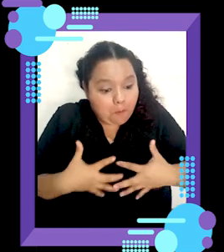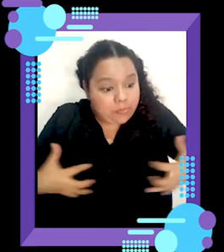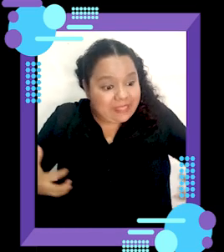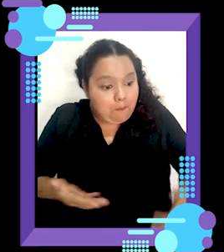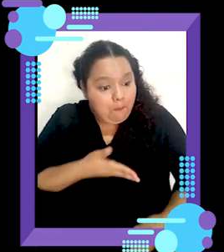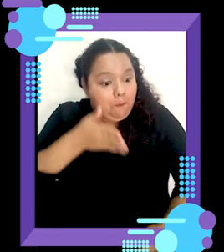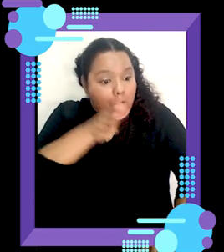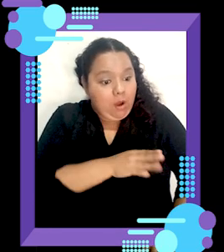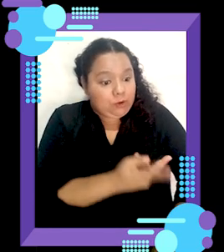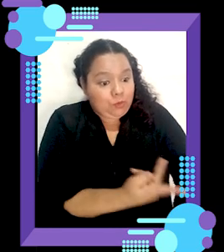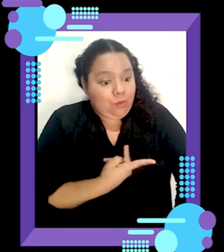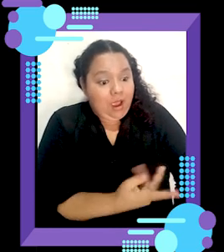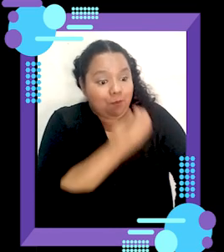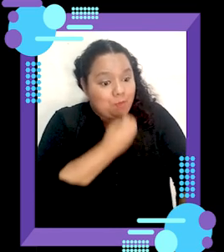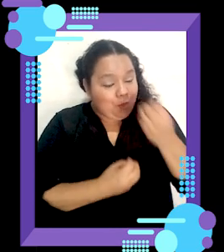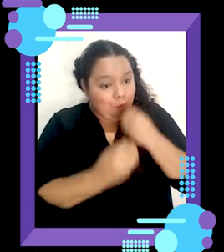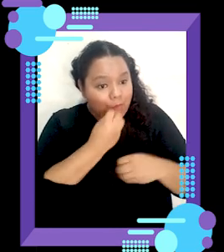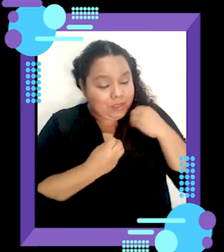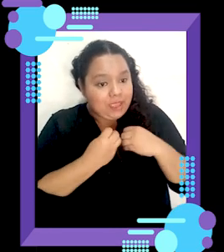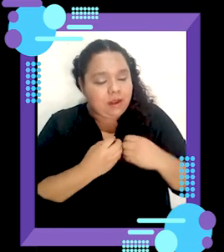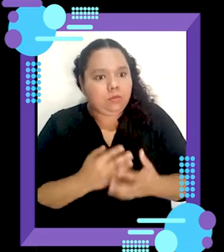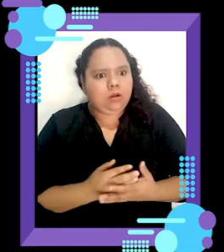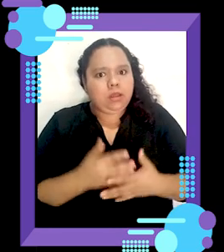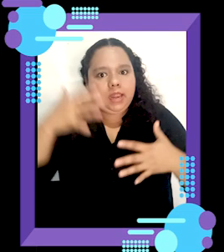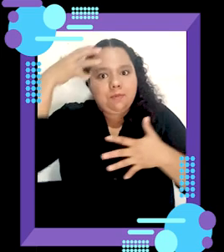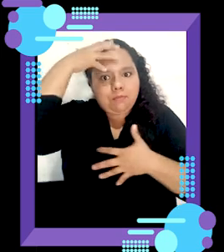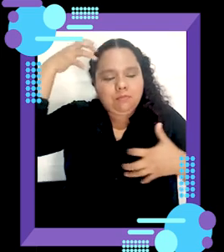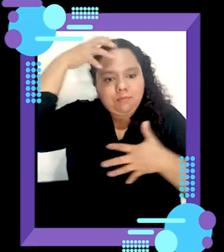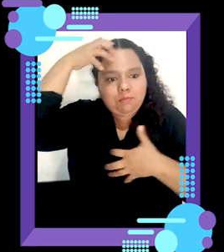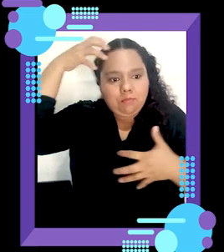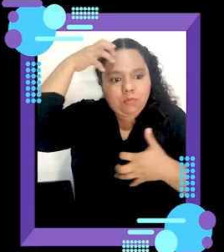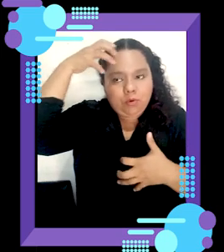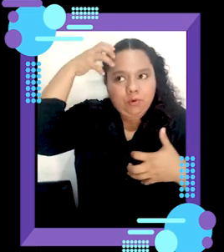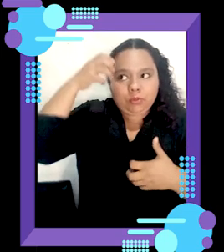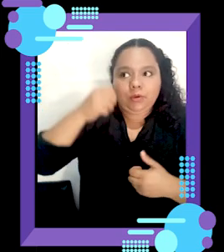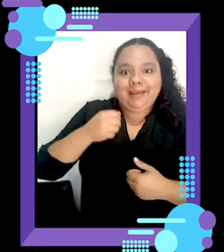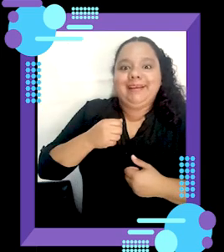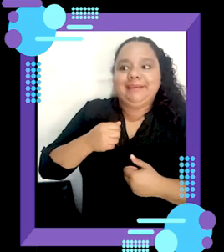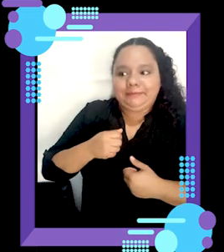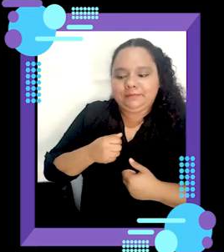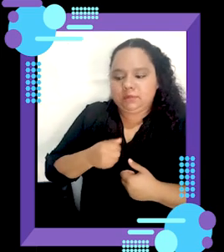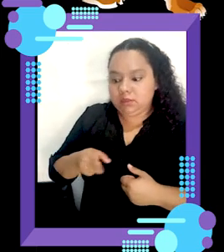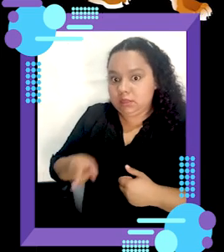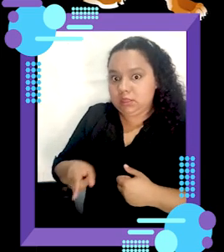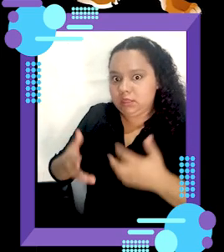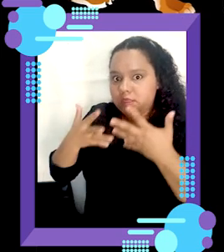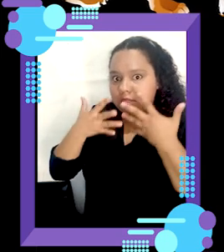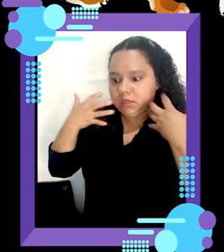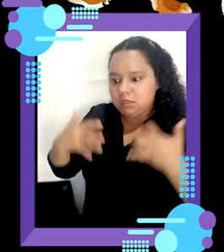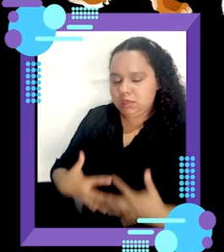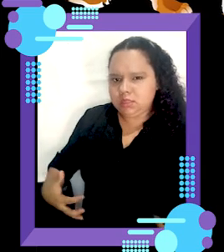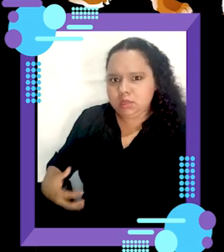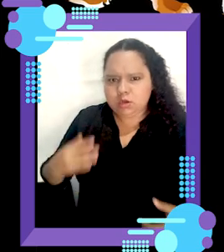tigre muerto para que lo comiéramos juntos. Entonces el mono le dijo eso al perro y el tigre se